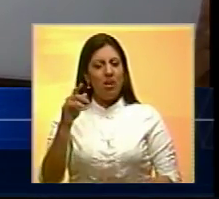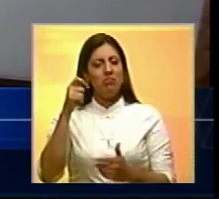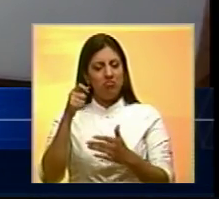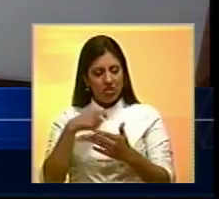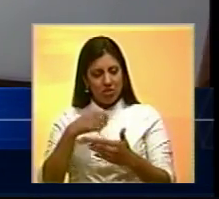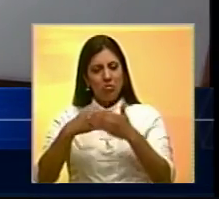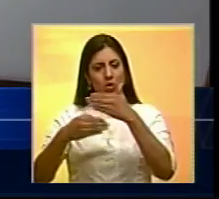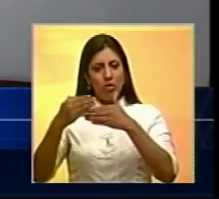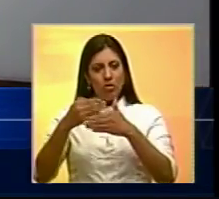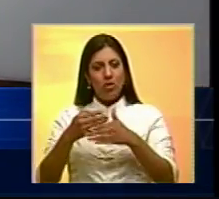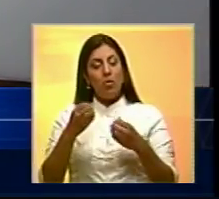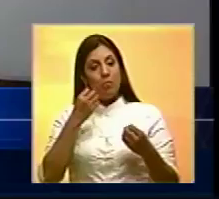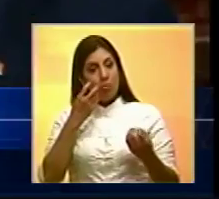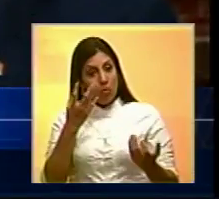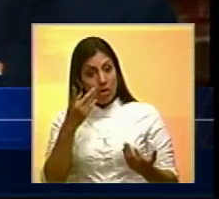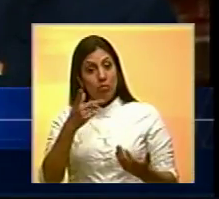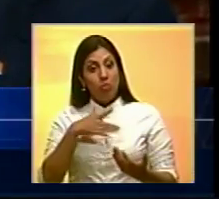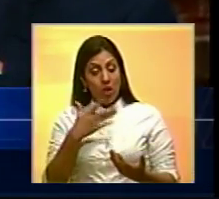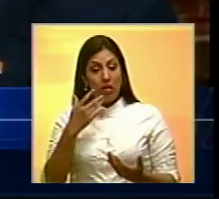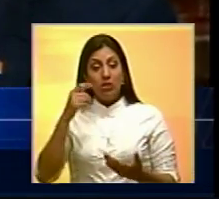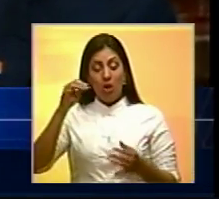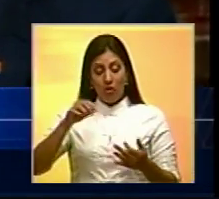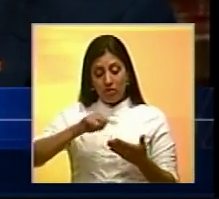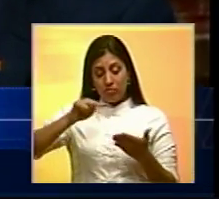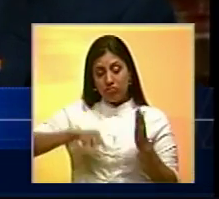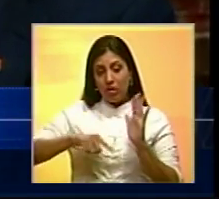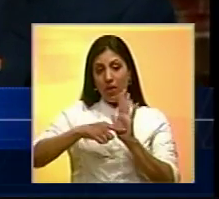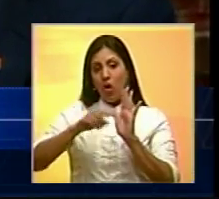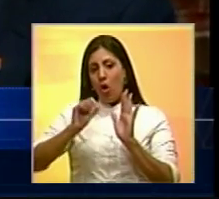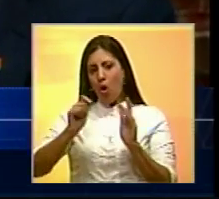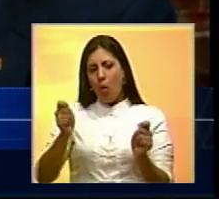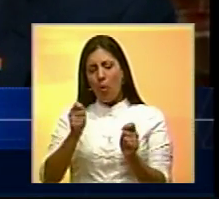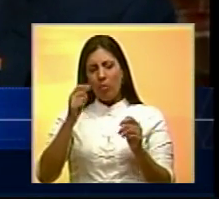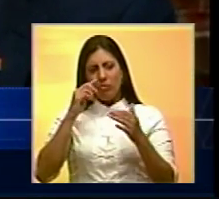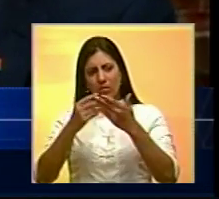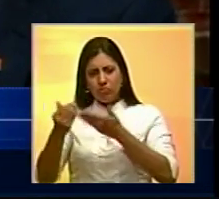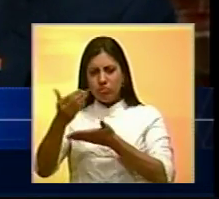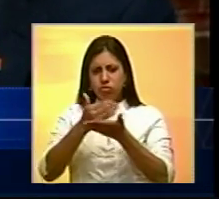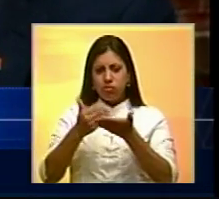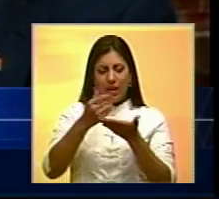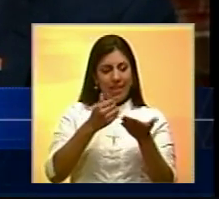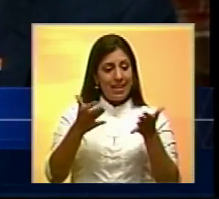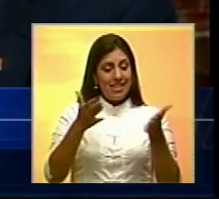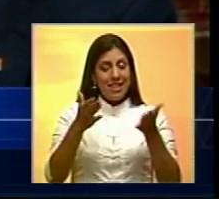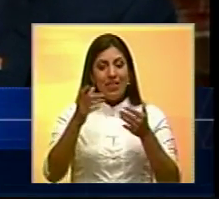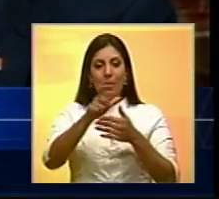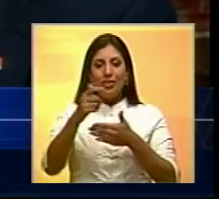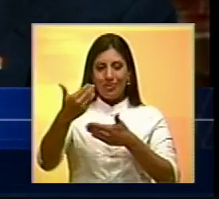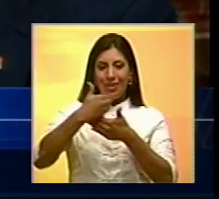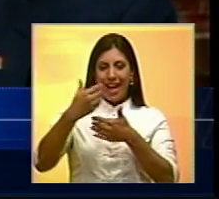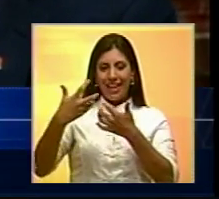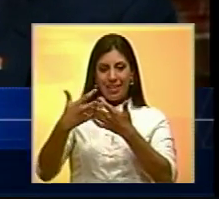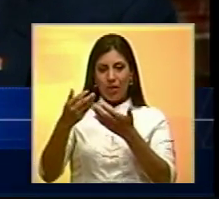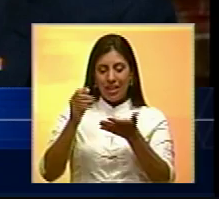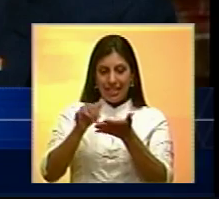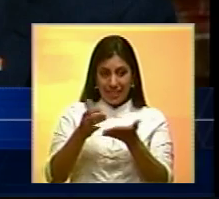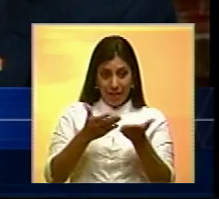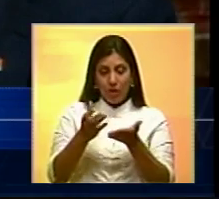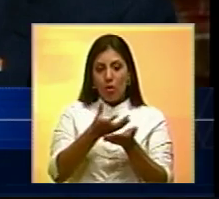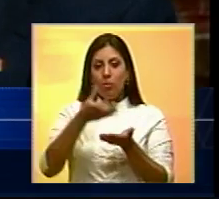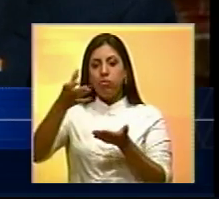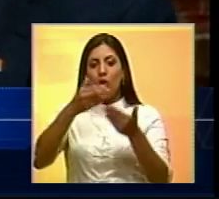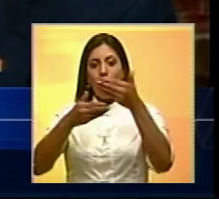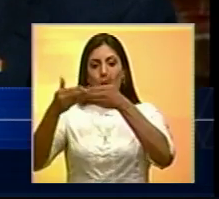campaña. Bueno, lo puede hacer por decreto o simplemente reprogramando fondos dentro del servicio de inmigración. Y no solo